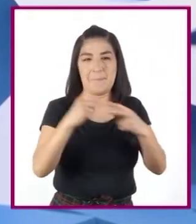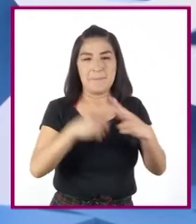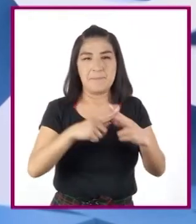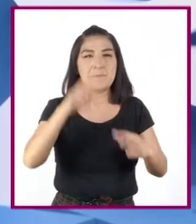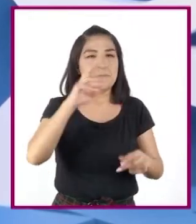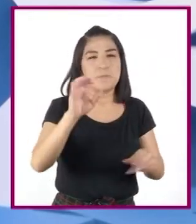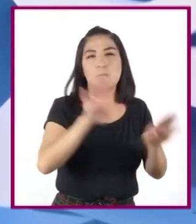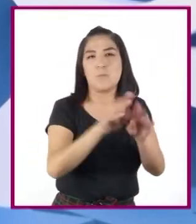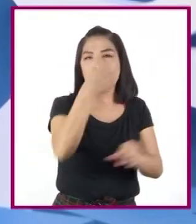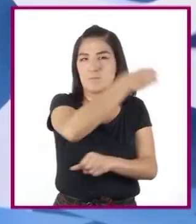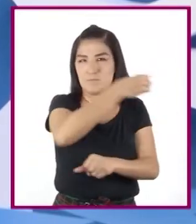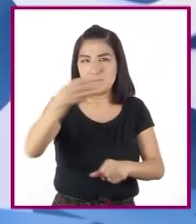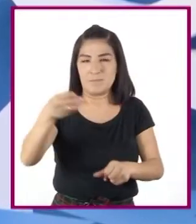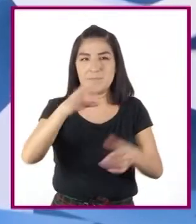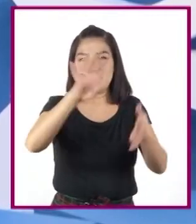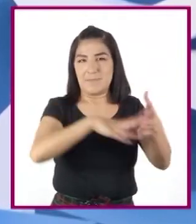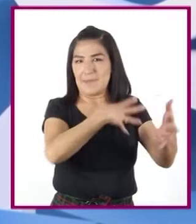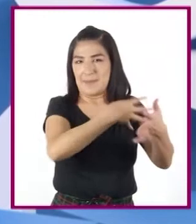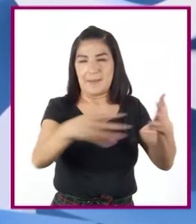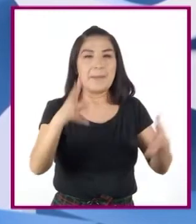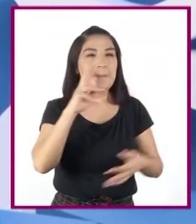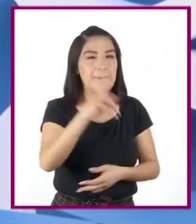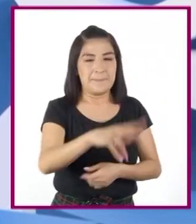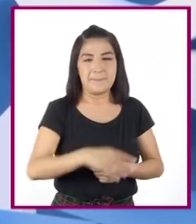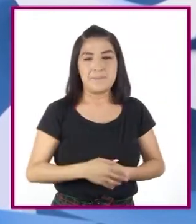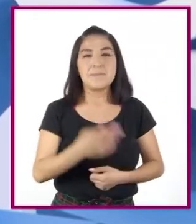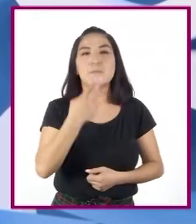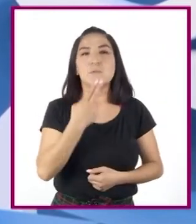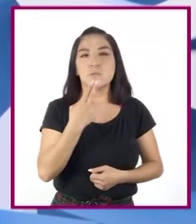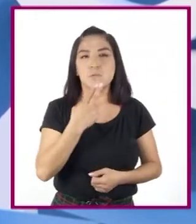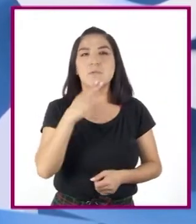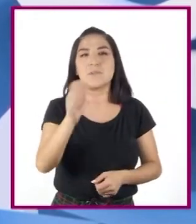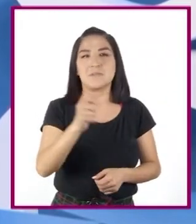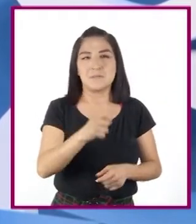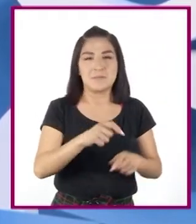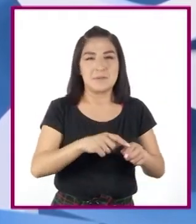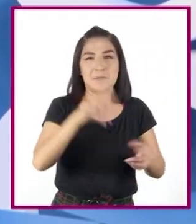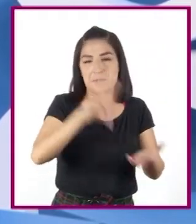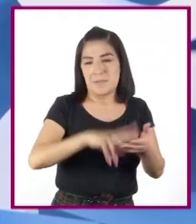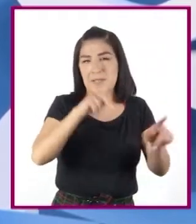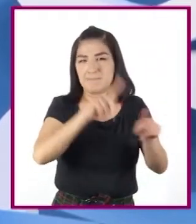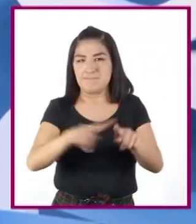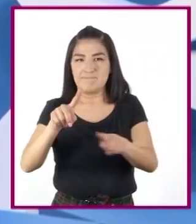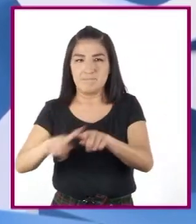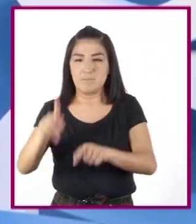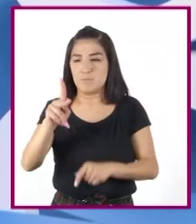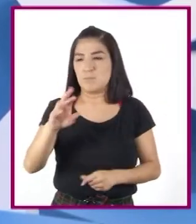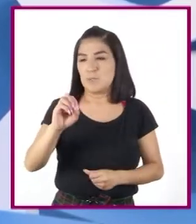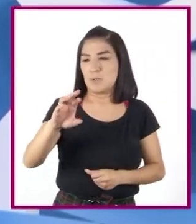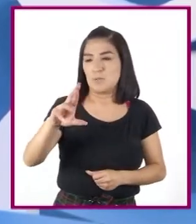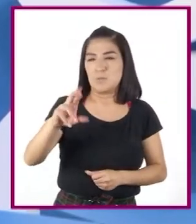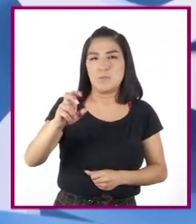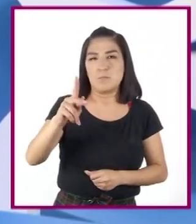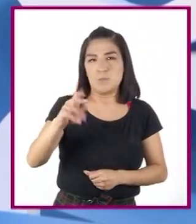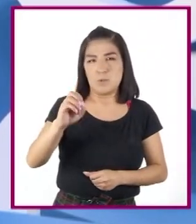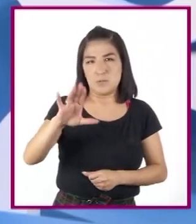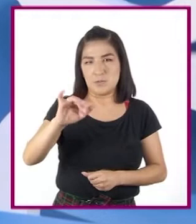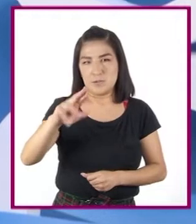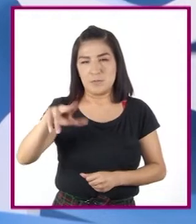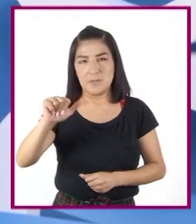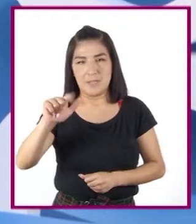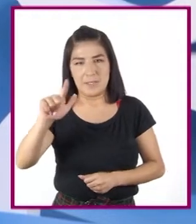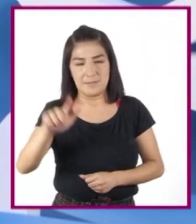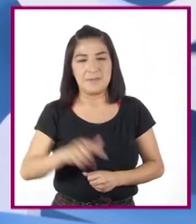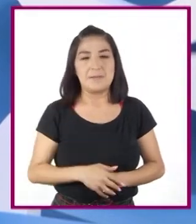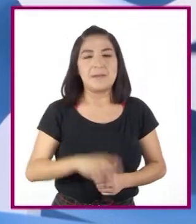tabla. Para ver esto, utilizaremos una tabla de variación proporcional. Primero, tomemos en cuenta